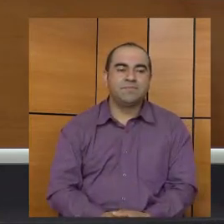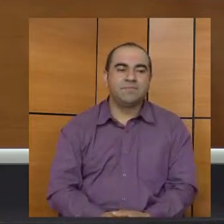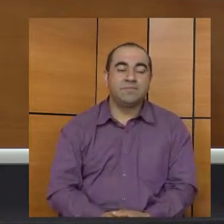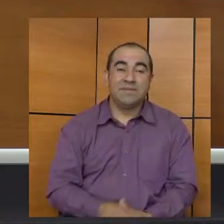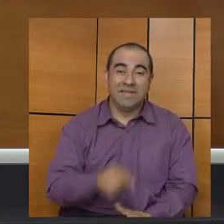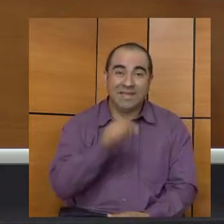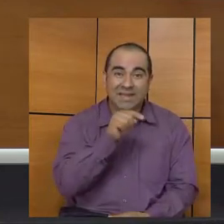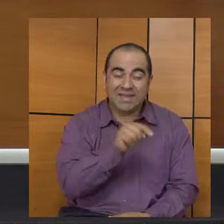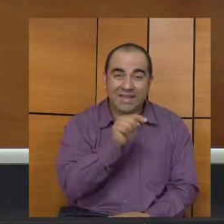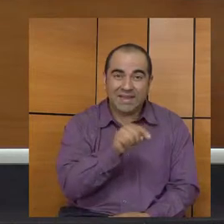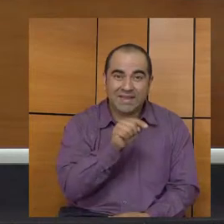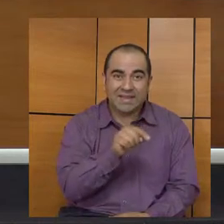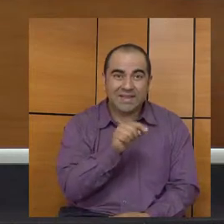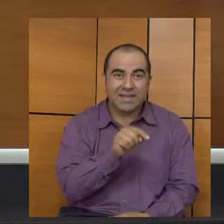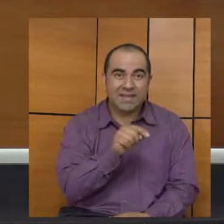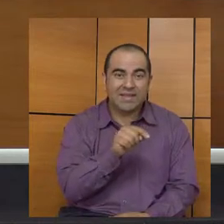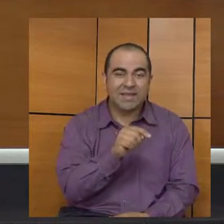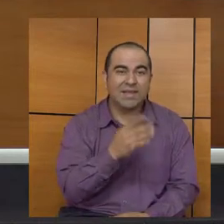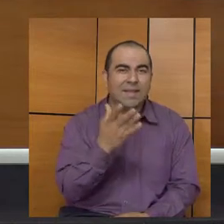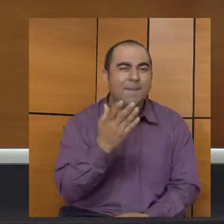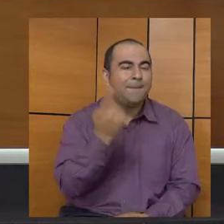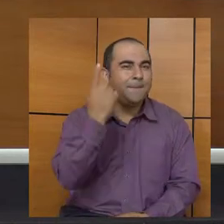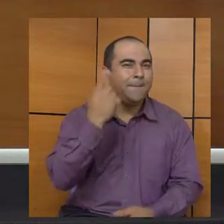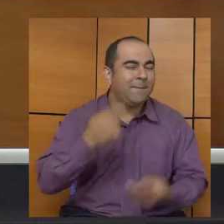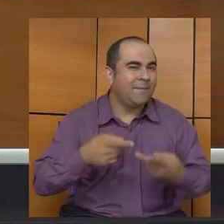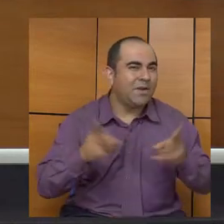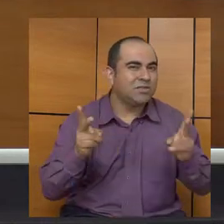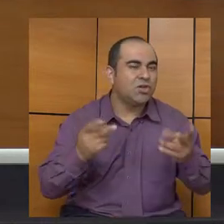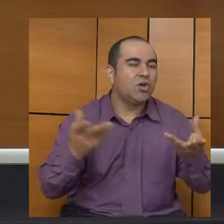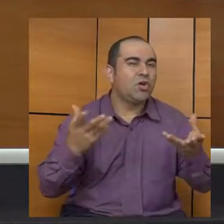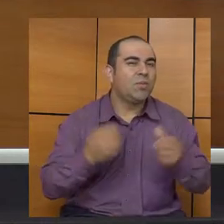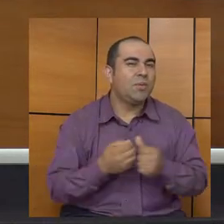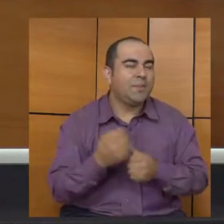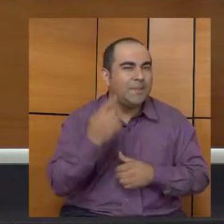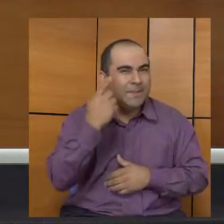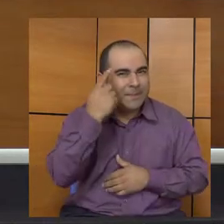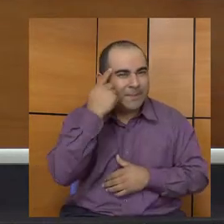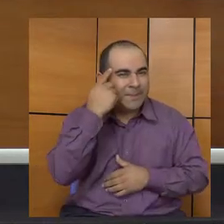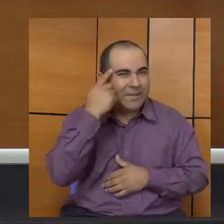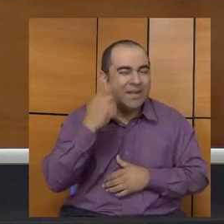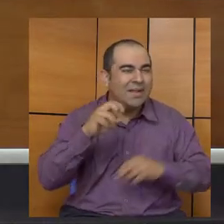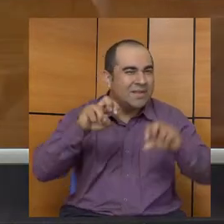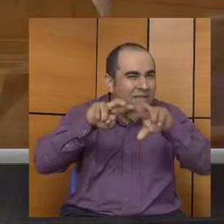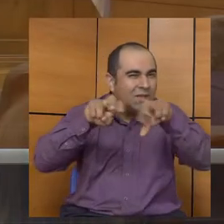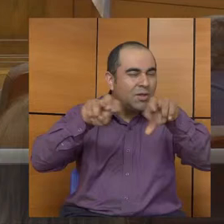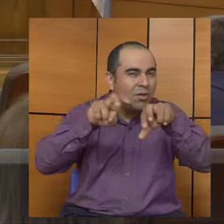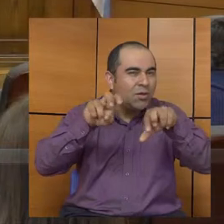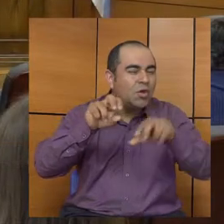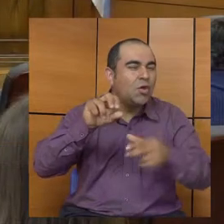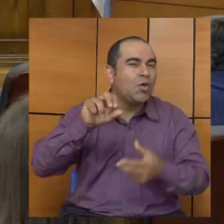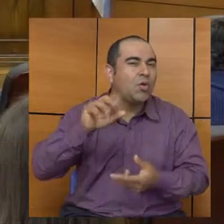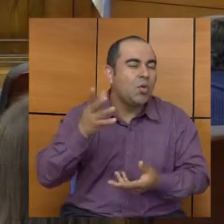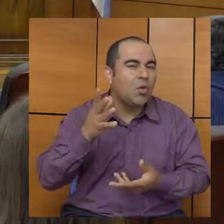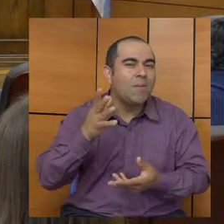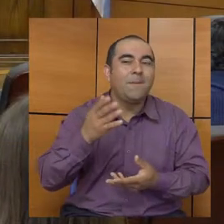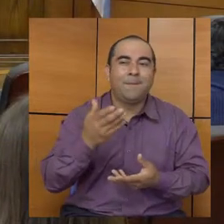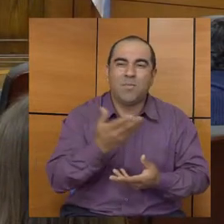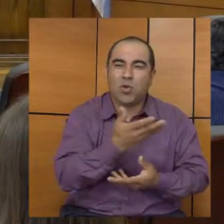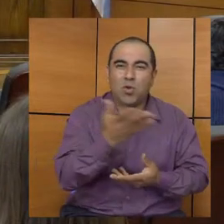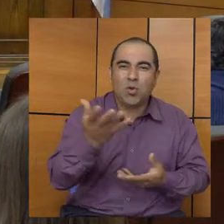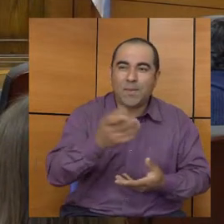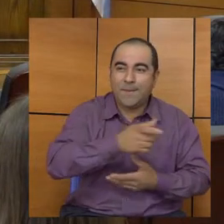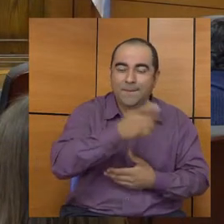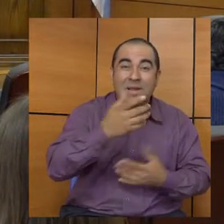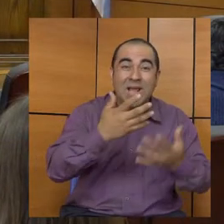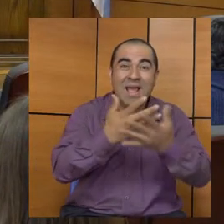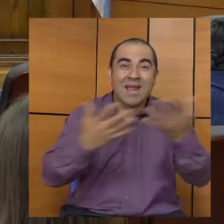En esta primera publicación, lo primero que analizamos, nos centramos fueron en las redes sociales